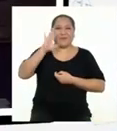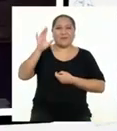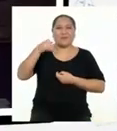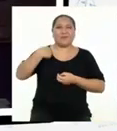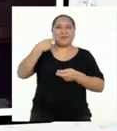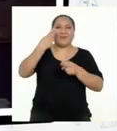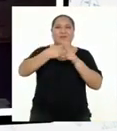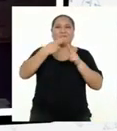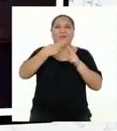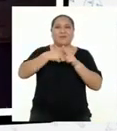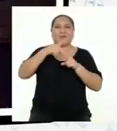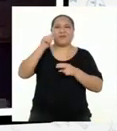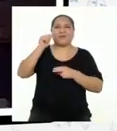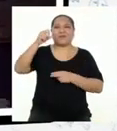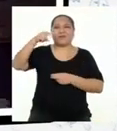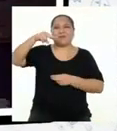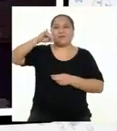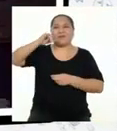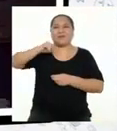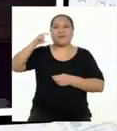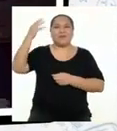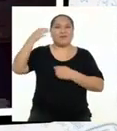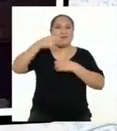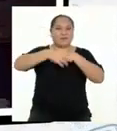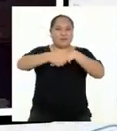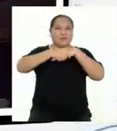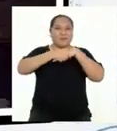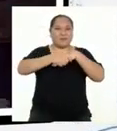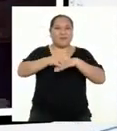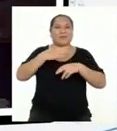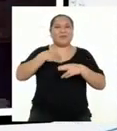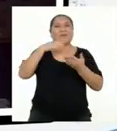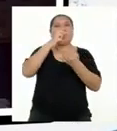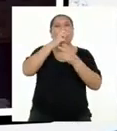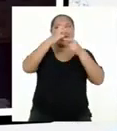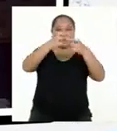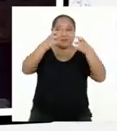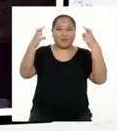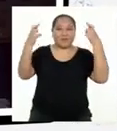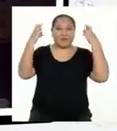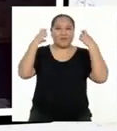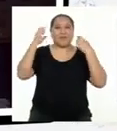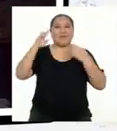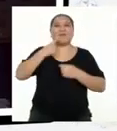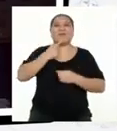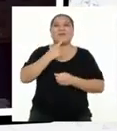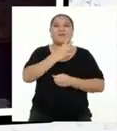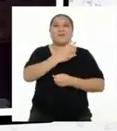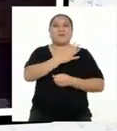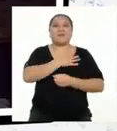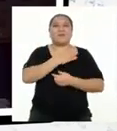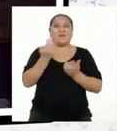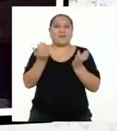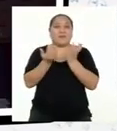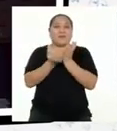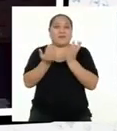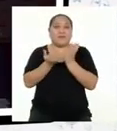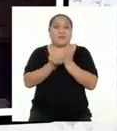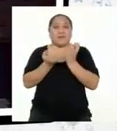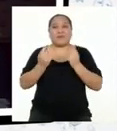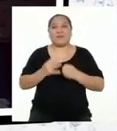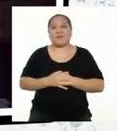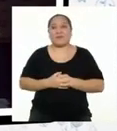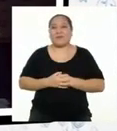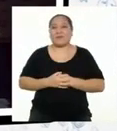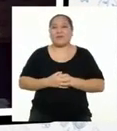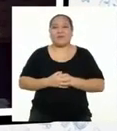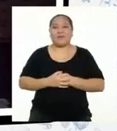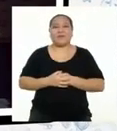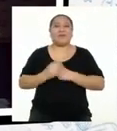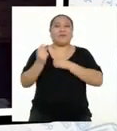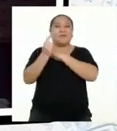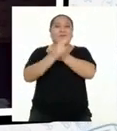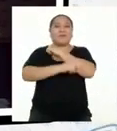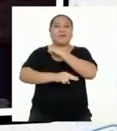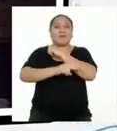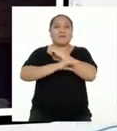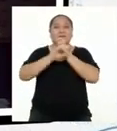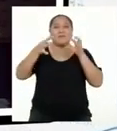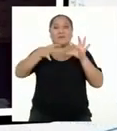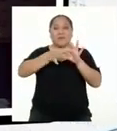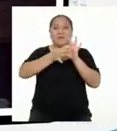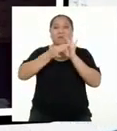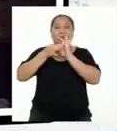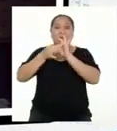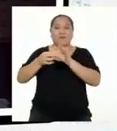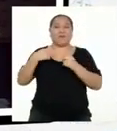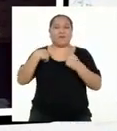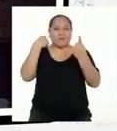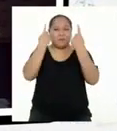Hola, me llamo Tania y mando saludos a mi promoción de cuarto de mi colegio e institución educativa Naciones Unidas. Y